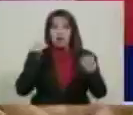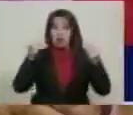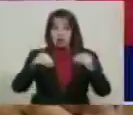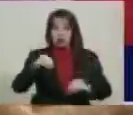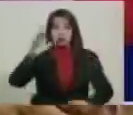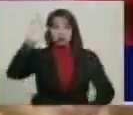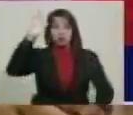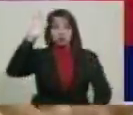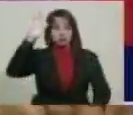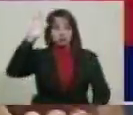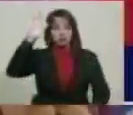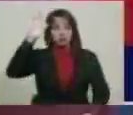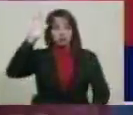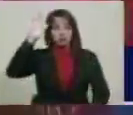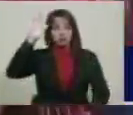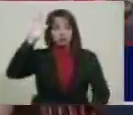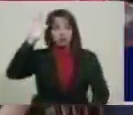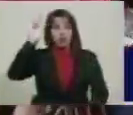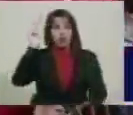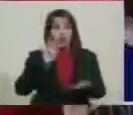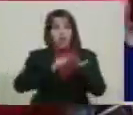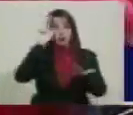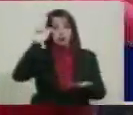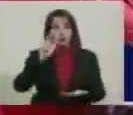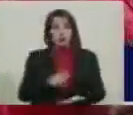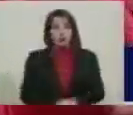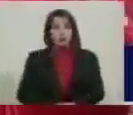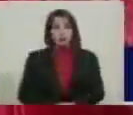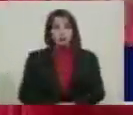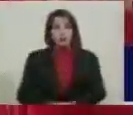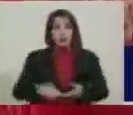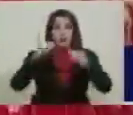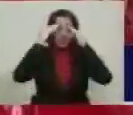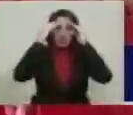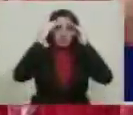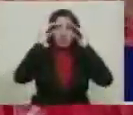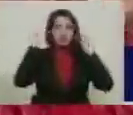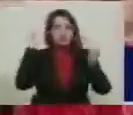señal de costumbre. Aprobado. Delcy